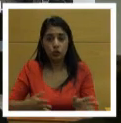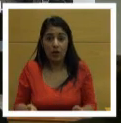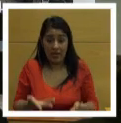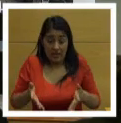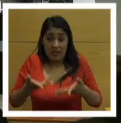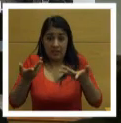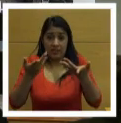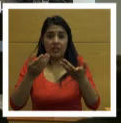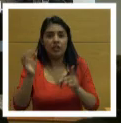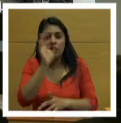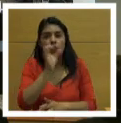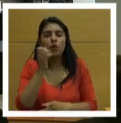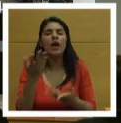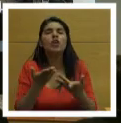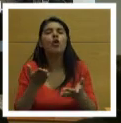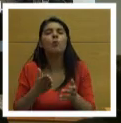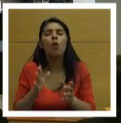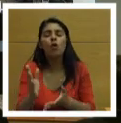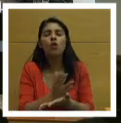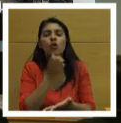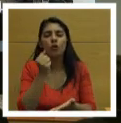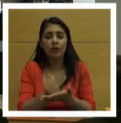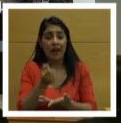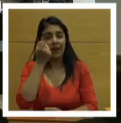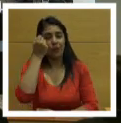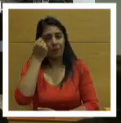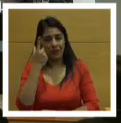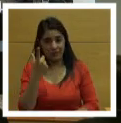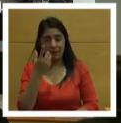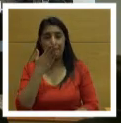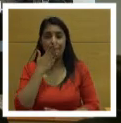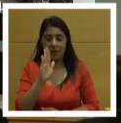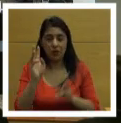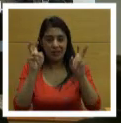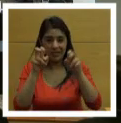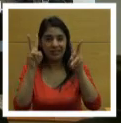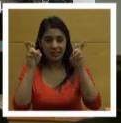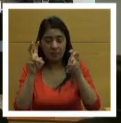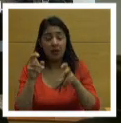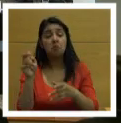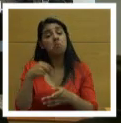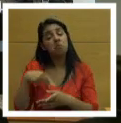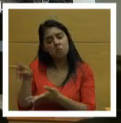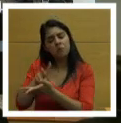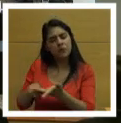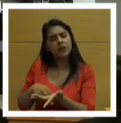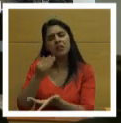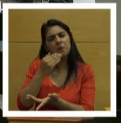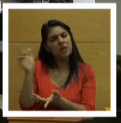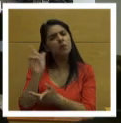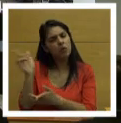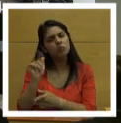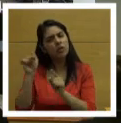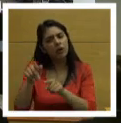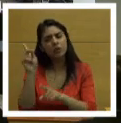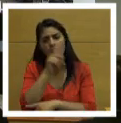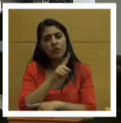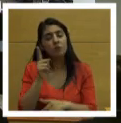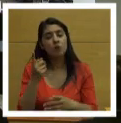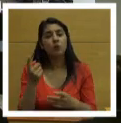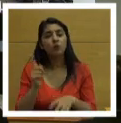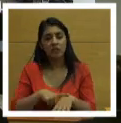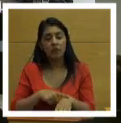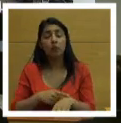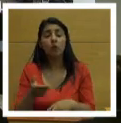mayor comprensión de este tema del que hemos leído y escuchado en el último tiempo y del que se hace necesario seguir debatiendo